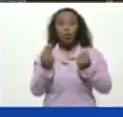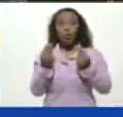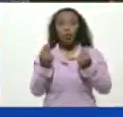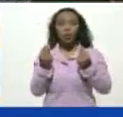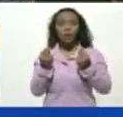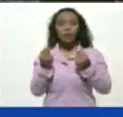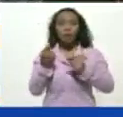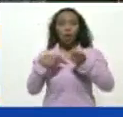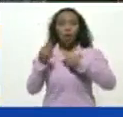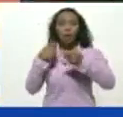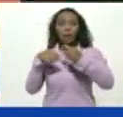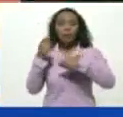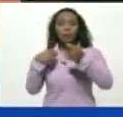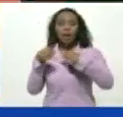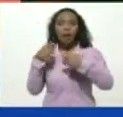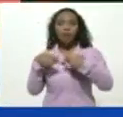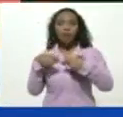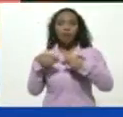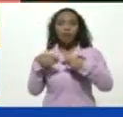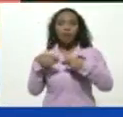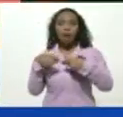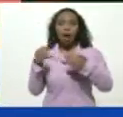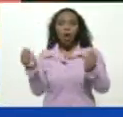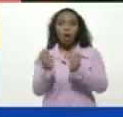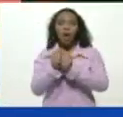y comerciales con Venezuela.